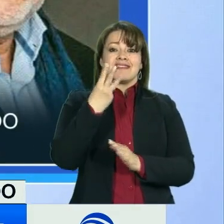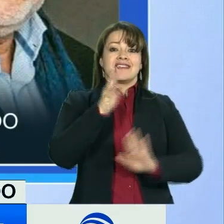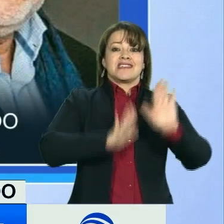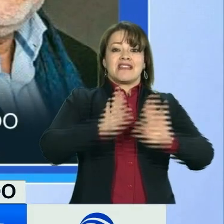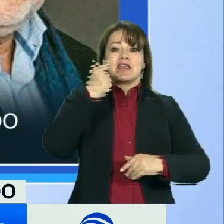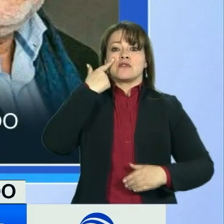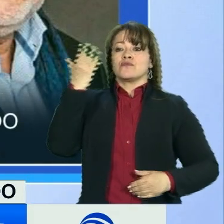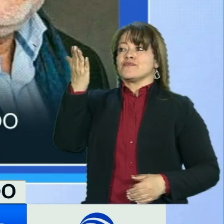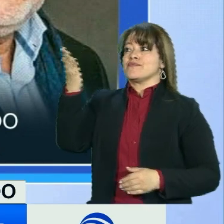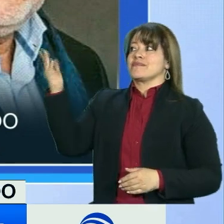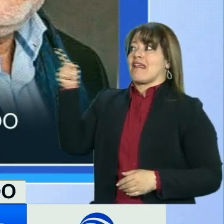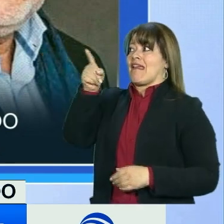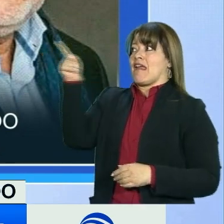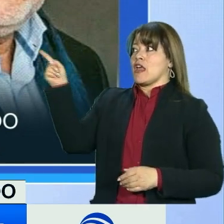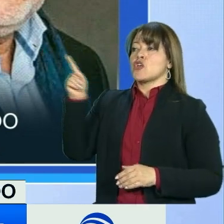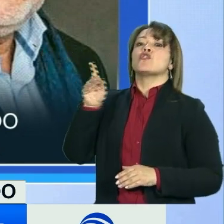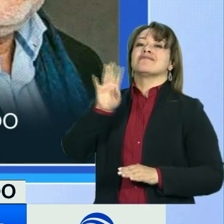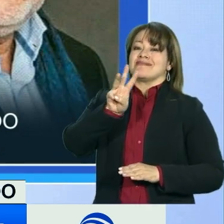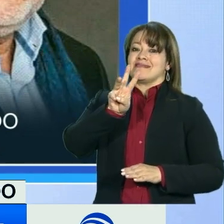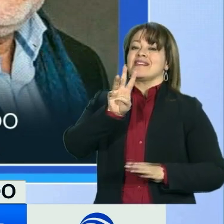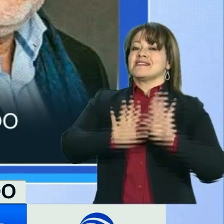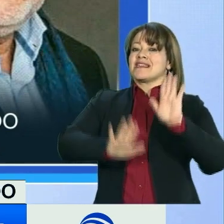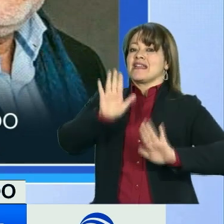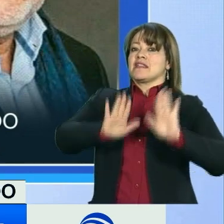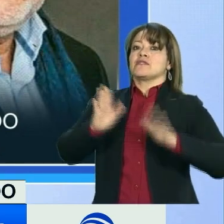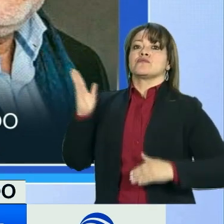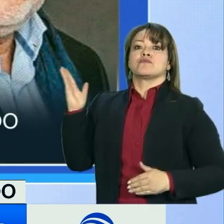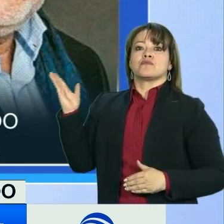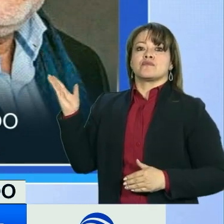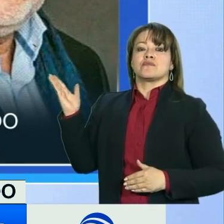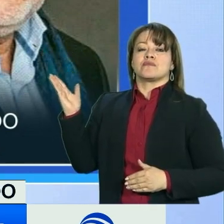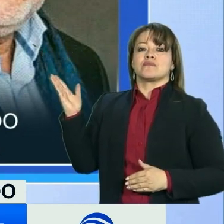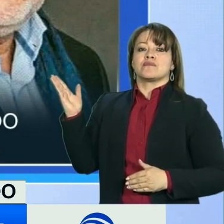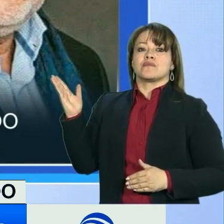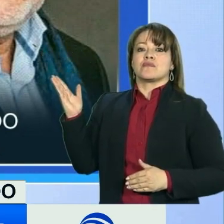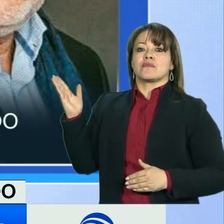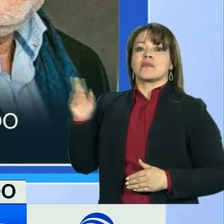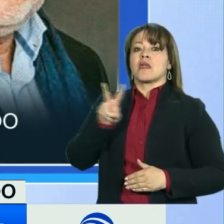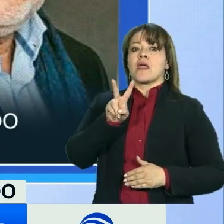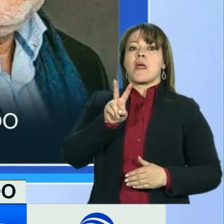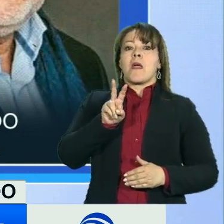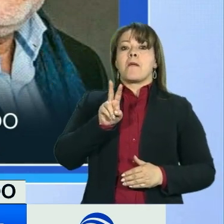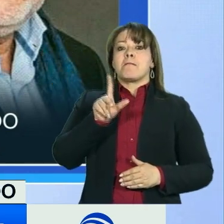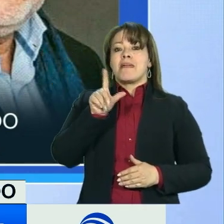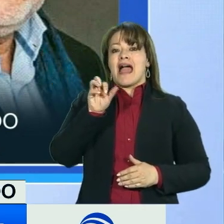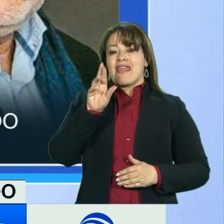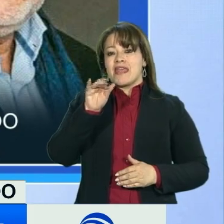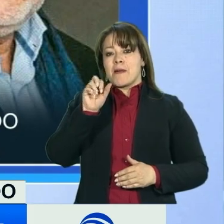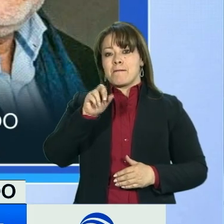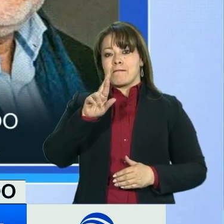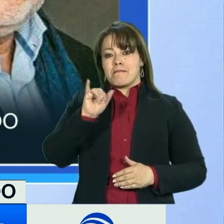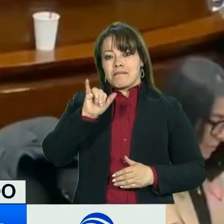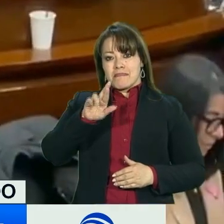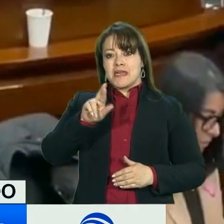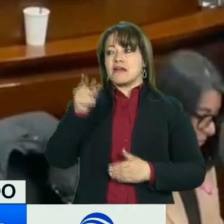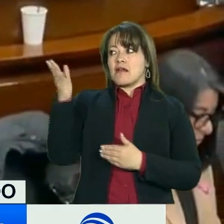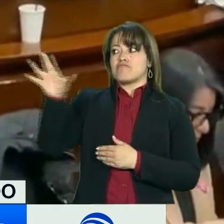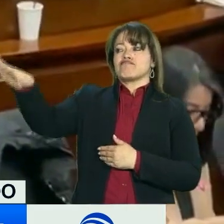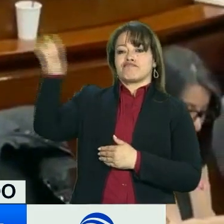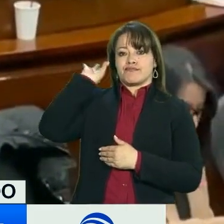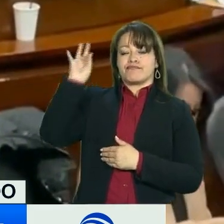ternados, Cielo Rusinque, Gerardo Vega y el elegido magistrado Vladimir Fernández. La bendición de Dios